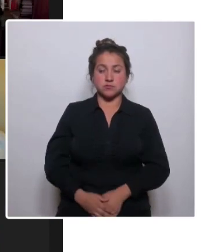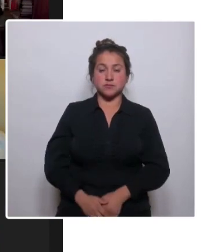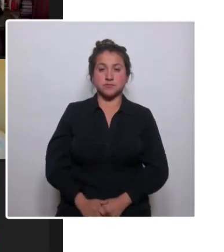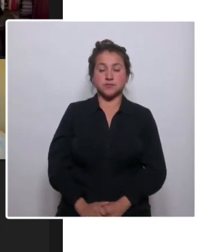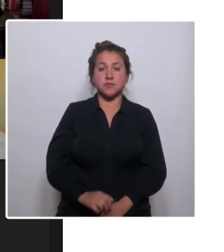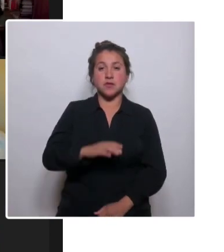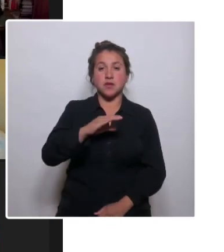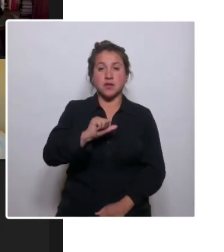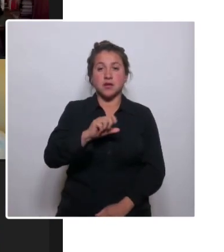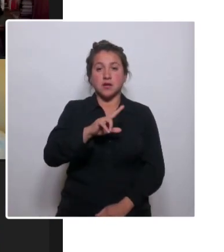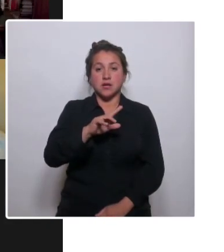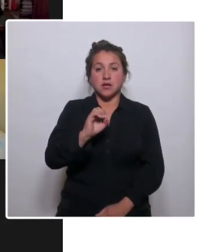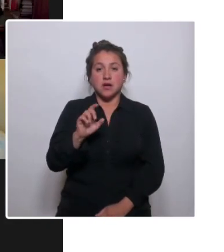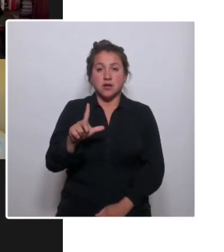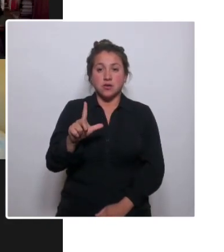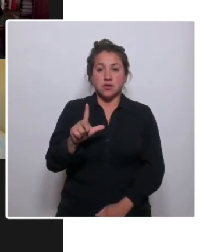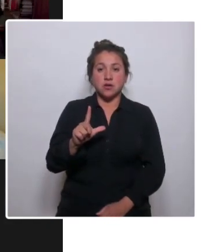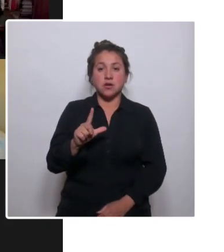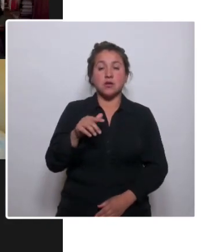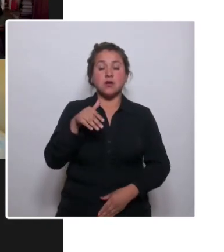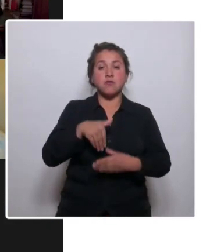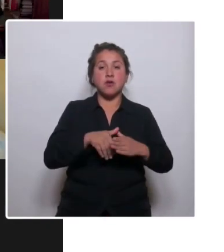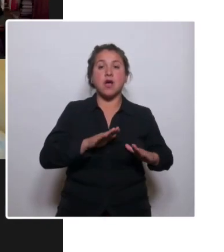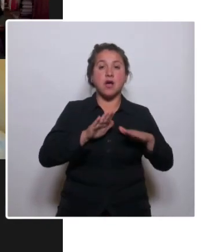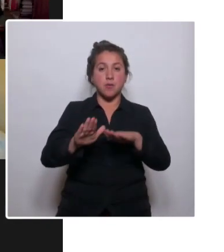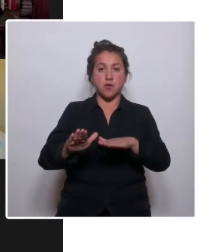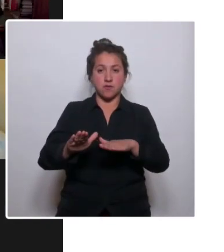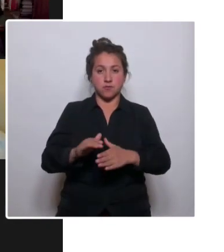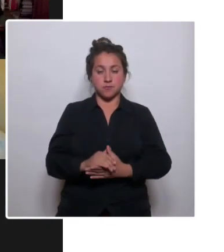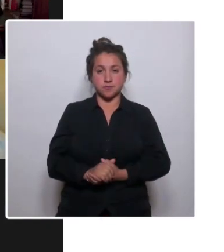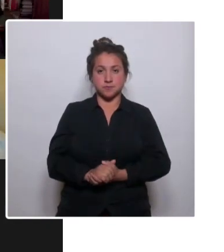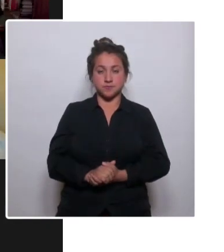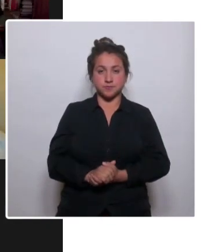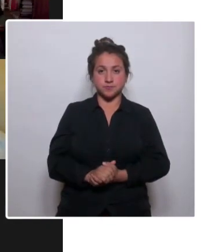Convencional Carol Baum. Apruebo, señor secretario.